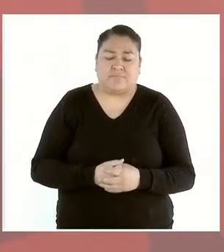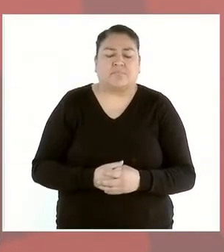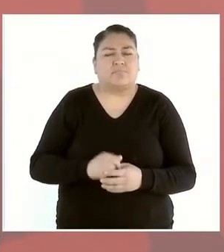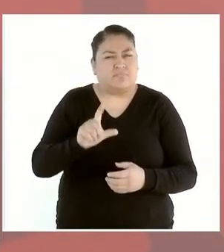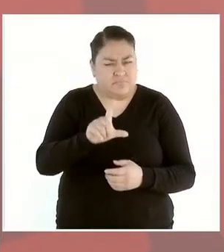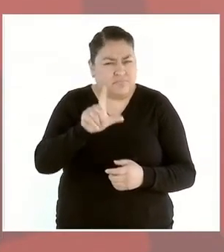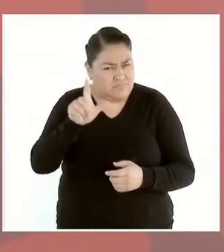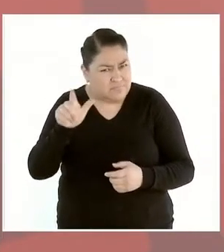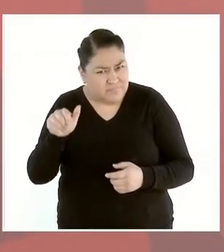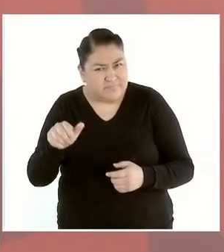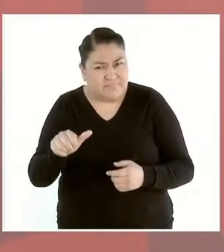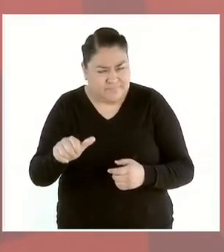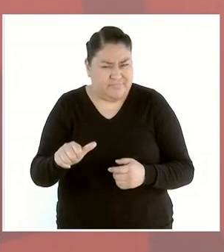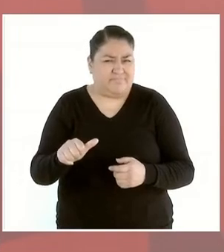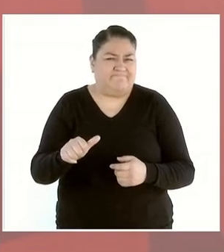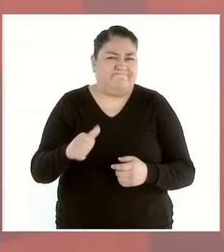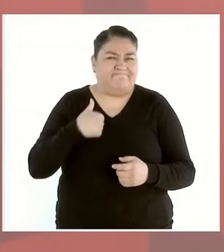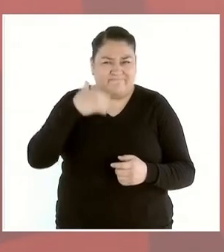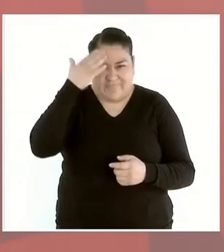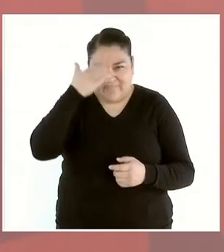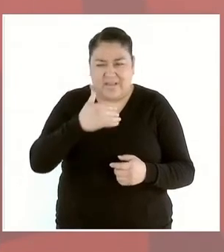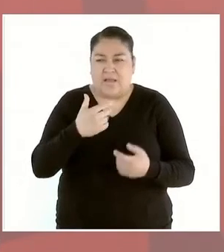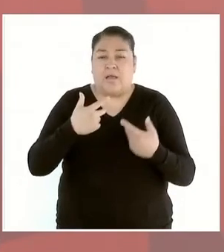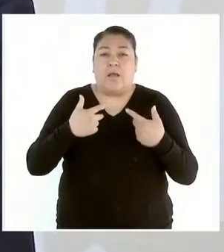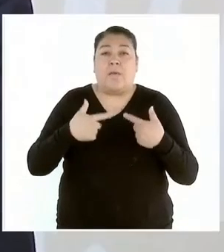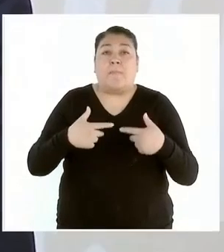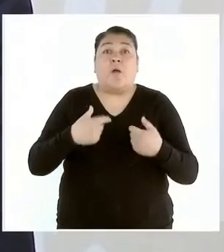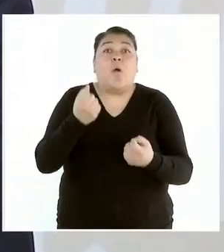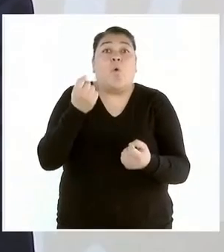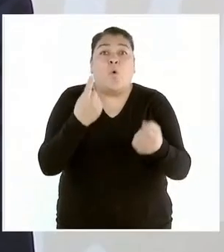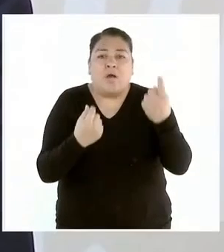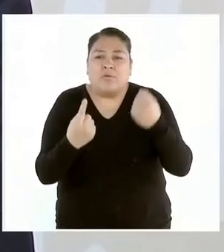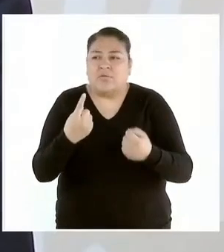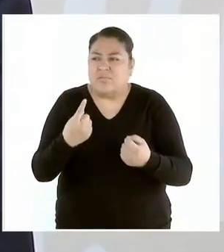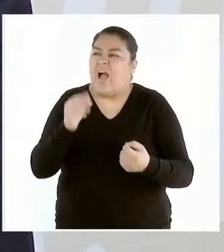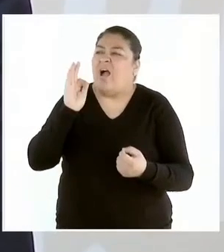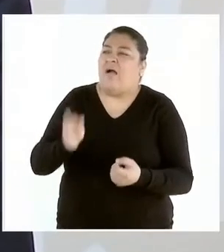algunos reaccionarios locales